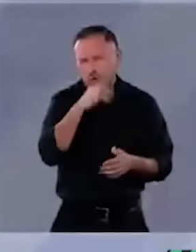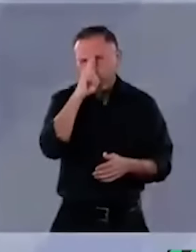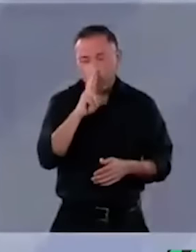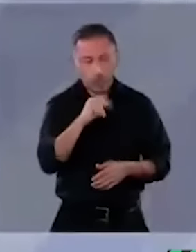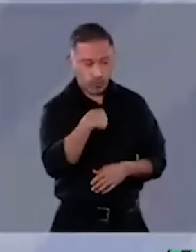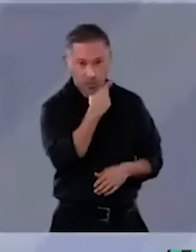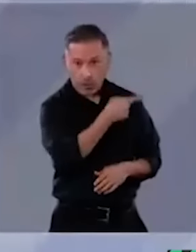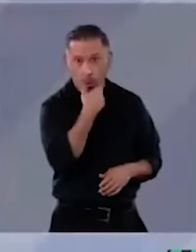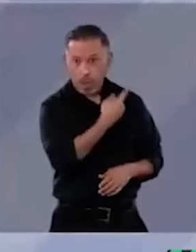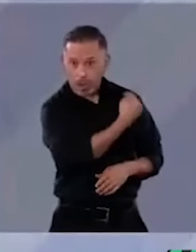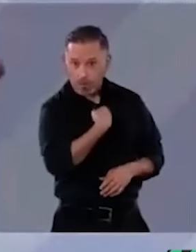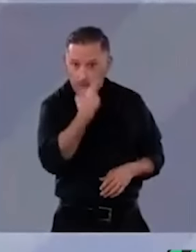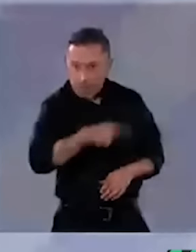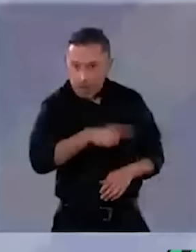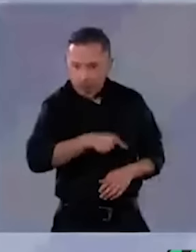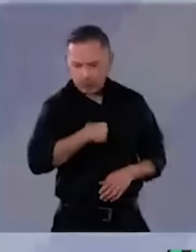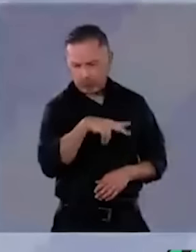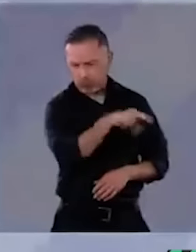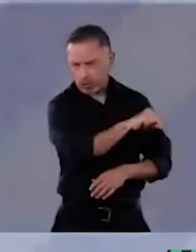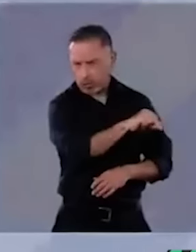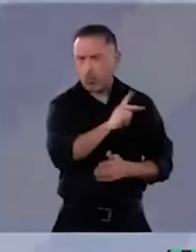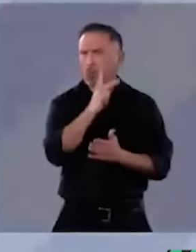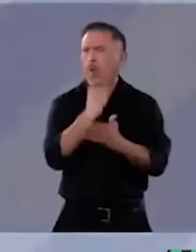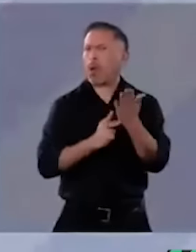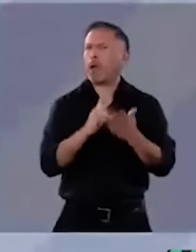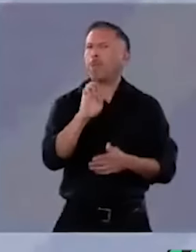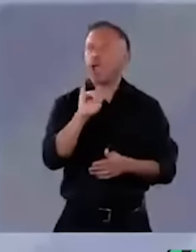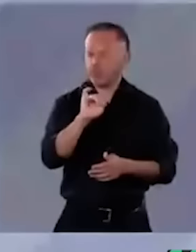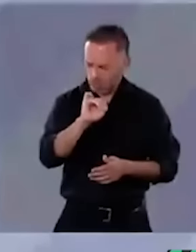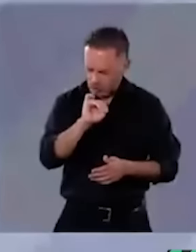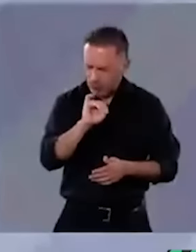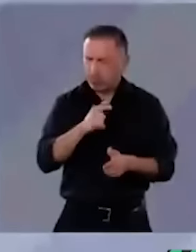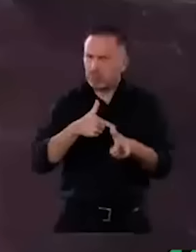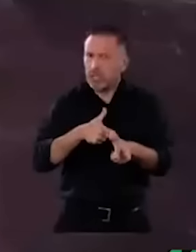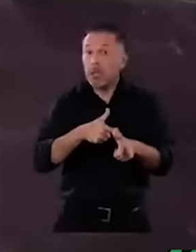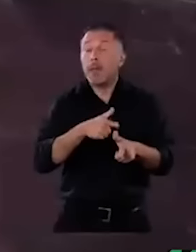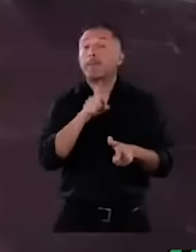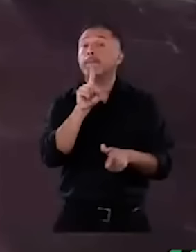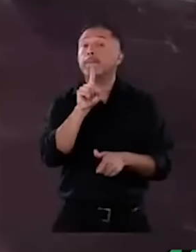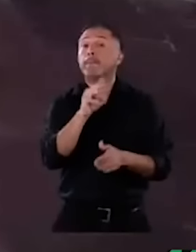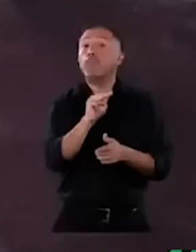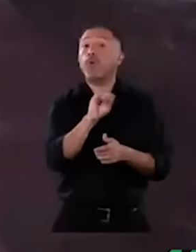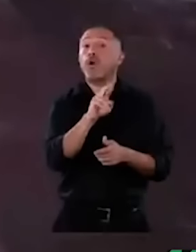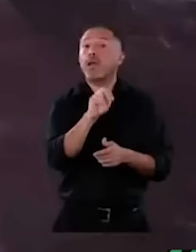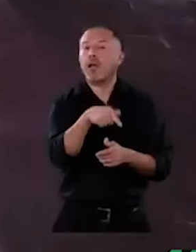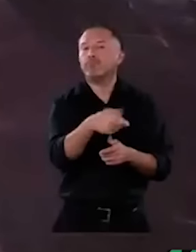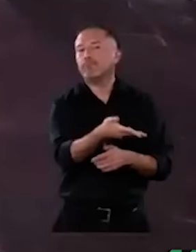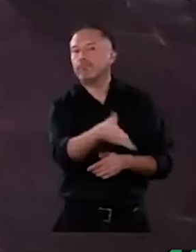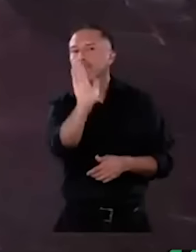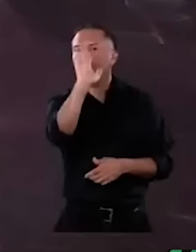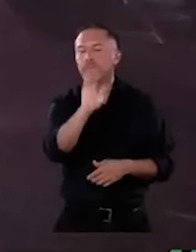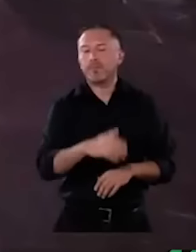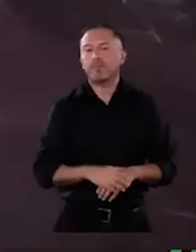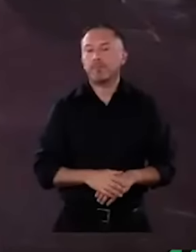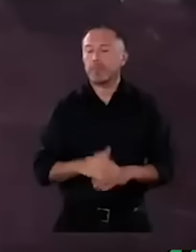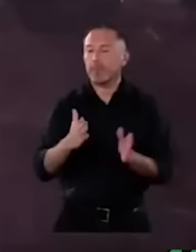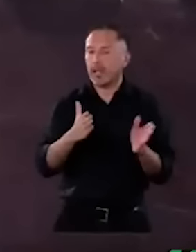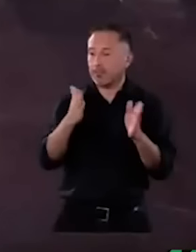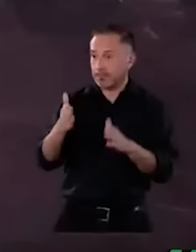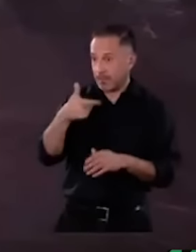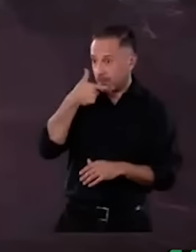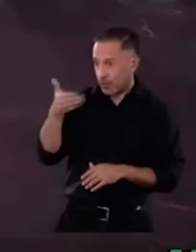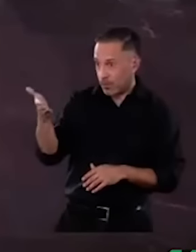Los programas sociales se quedan. Morena se va. Adelante, Jorge. Es que eso de que un hombre